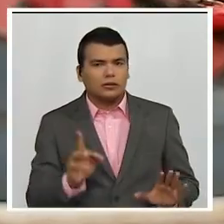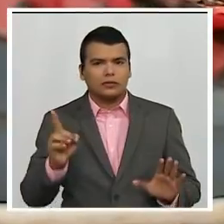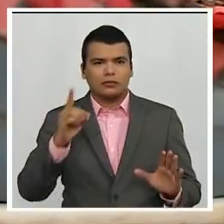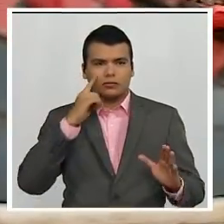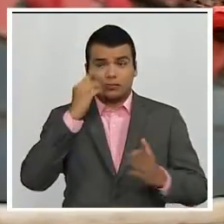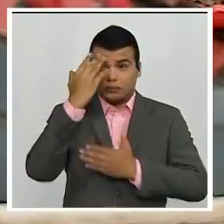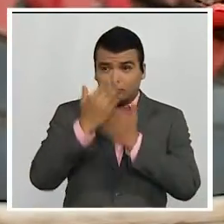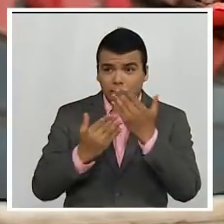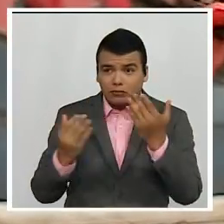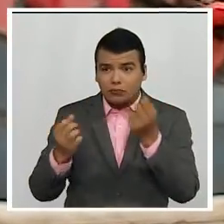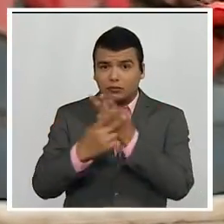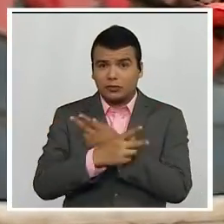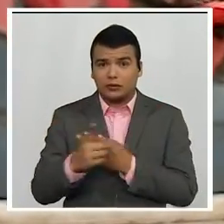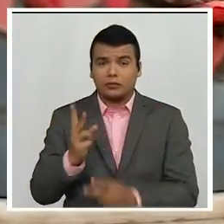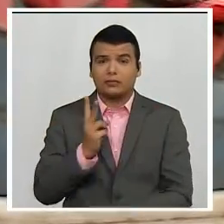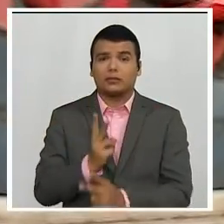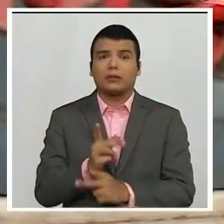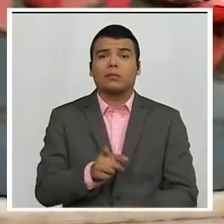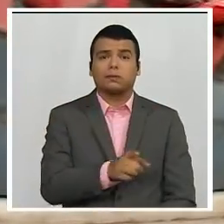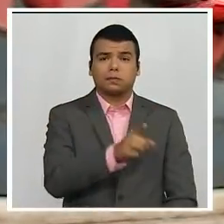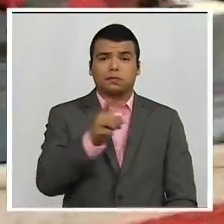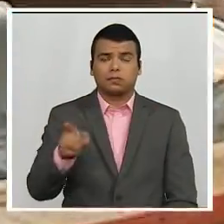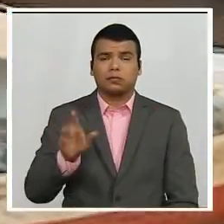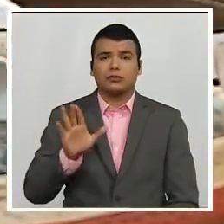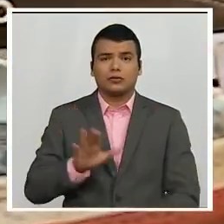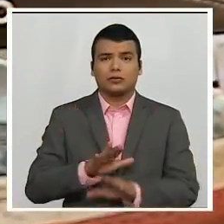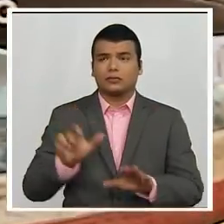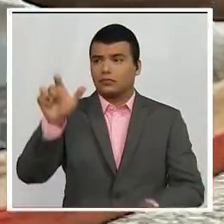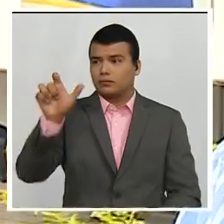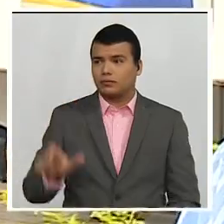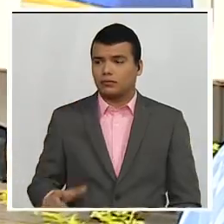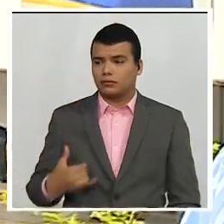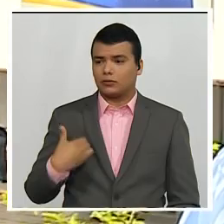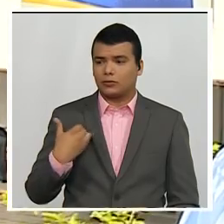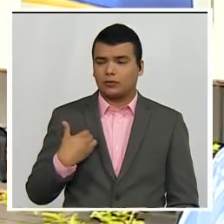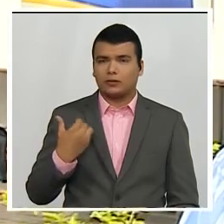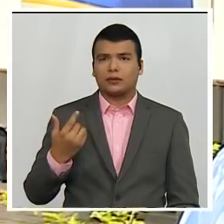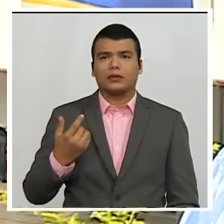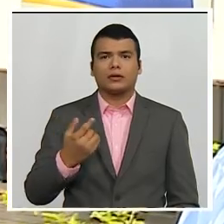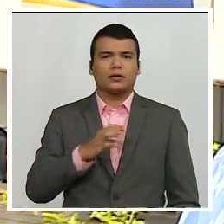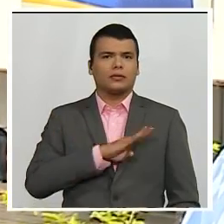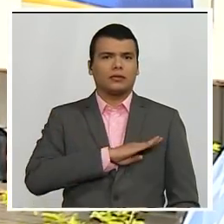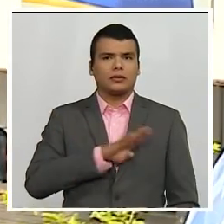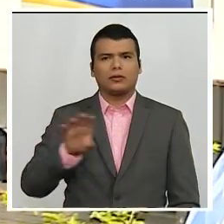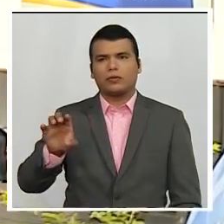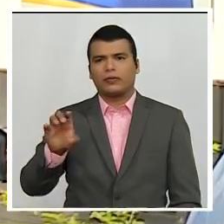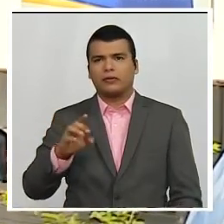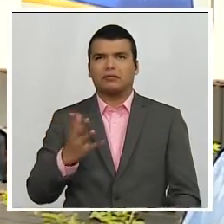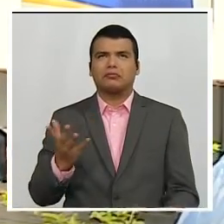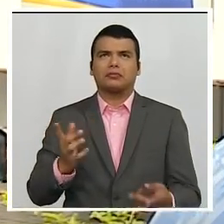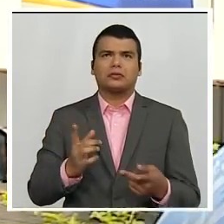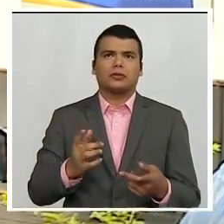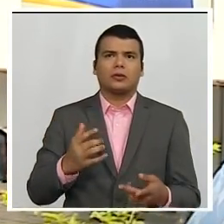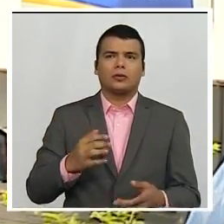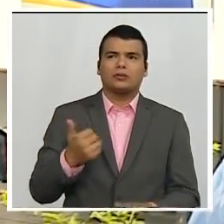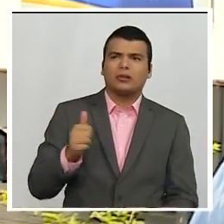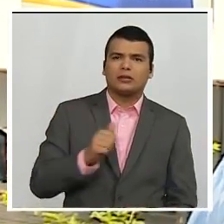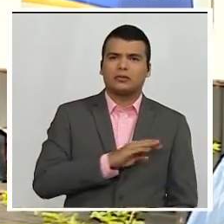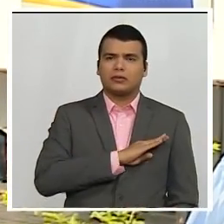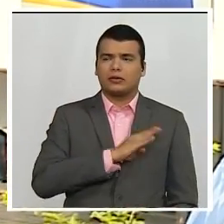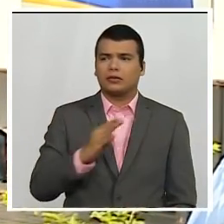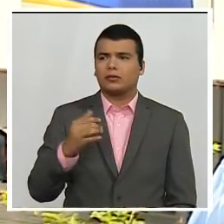principal flagelo de la inseguridad de esta capital un pelado de noveno décimo grado menor de edad sin